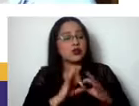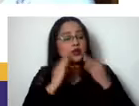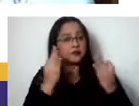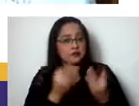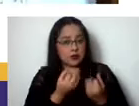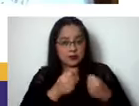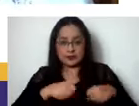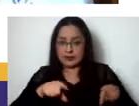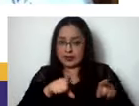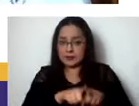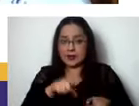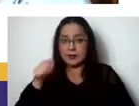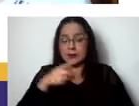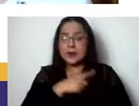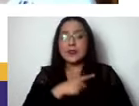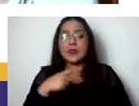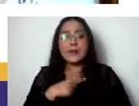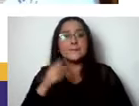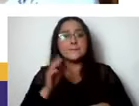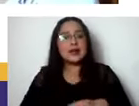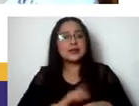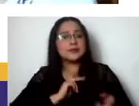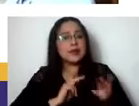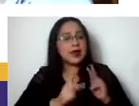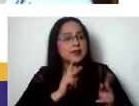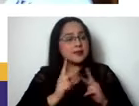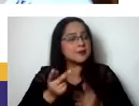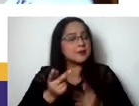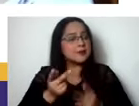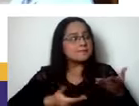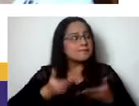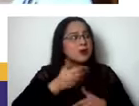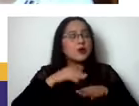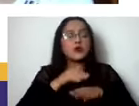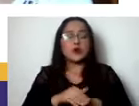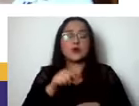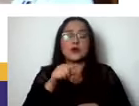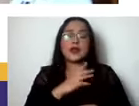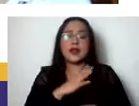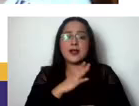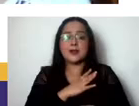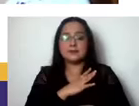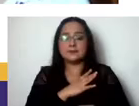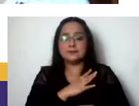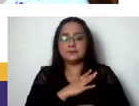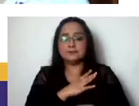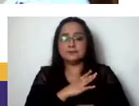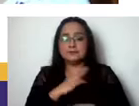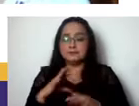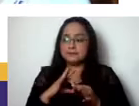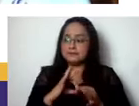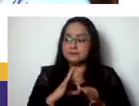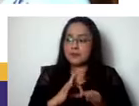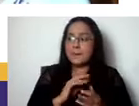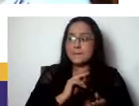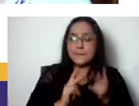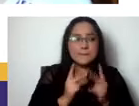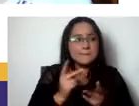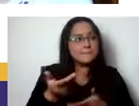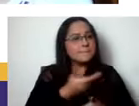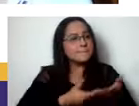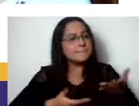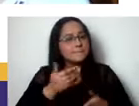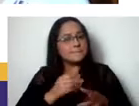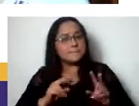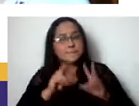y tendrían que empezar también a conversar sobre eso para ver también cómo podemos pues entablar esa conversación, pero no,